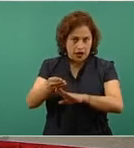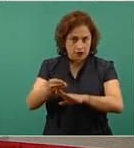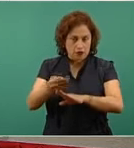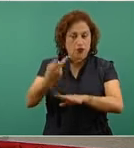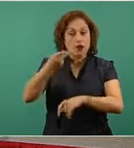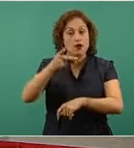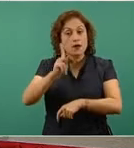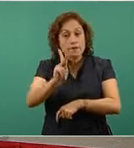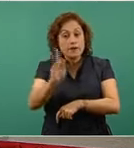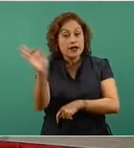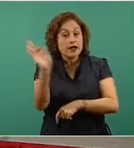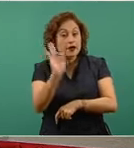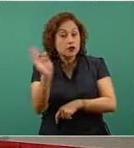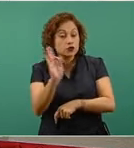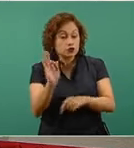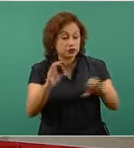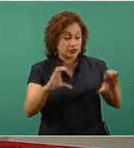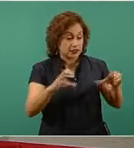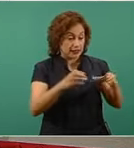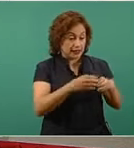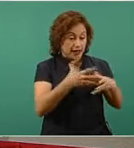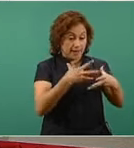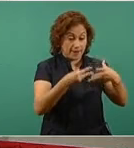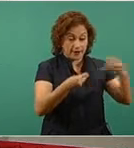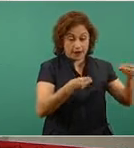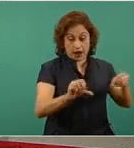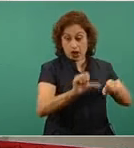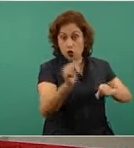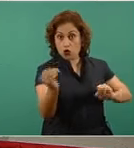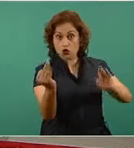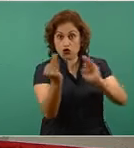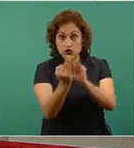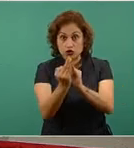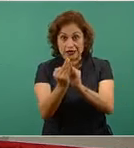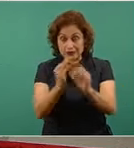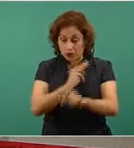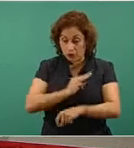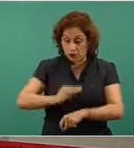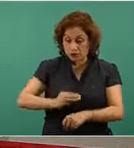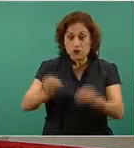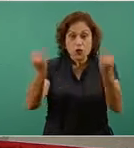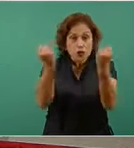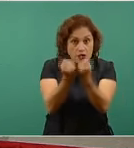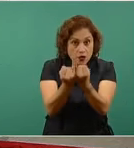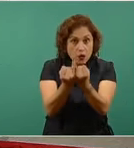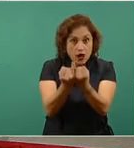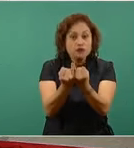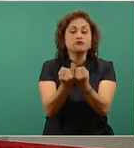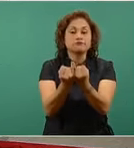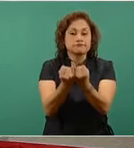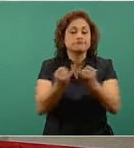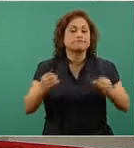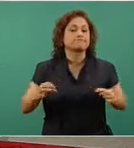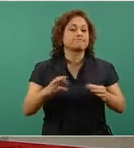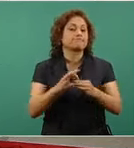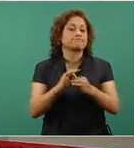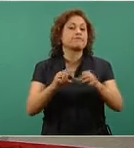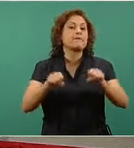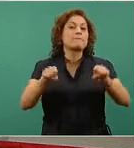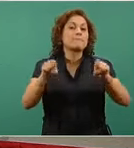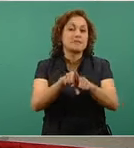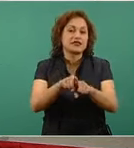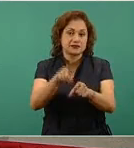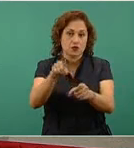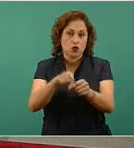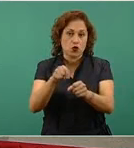municipio tiene índices altos y su vecino también tiene índices altos, tienen el mismo color morado